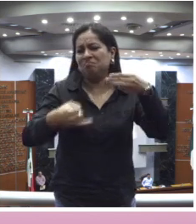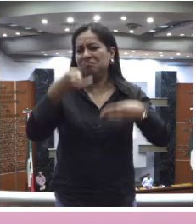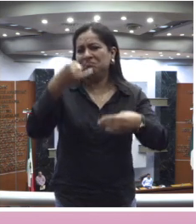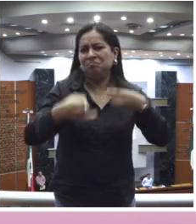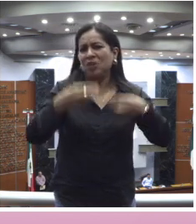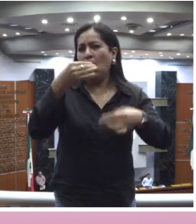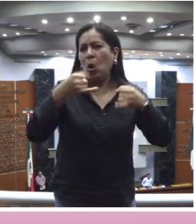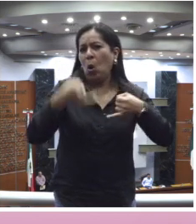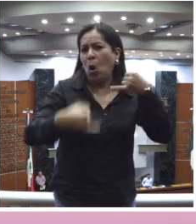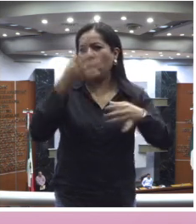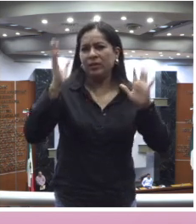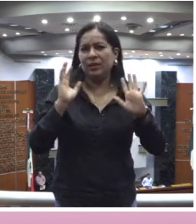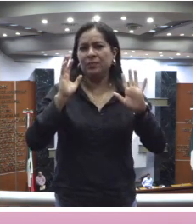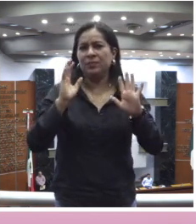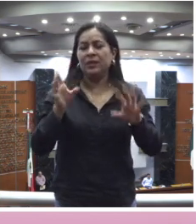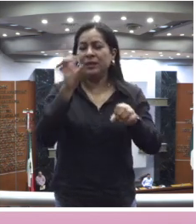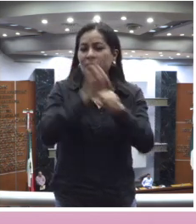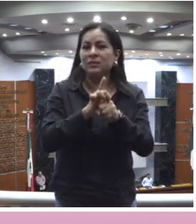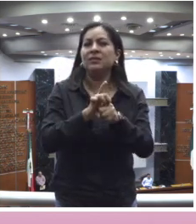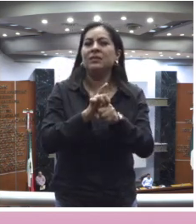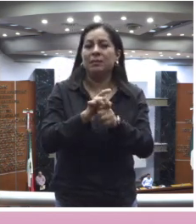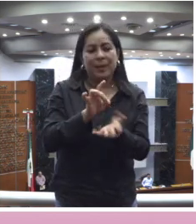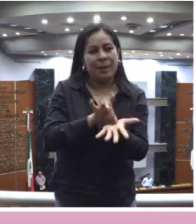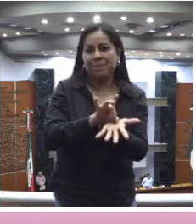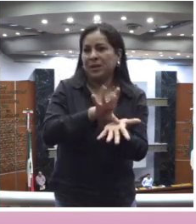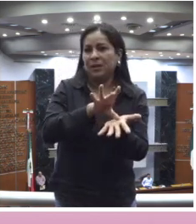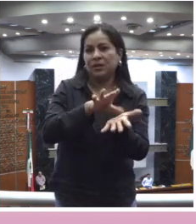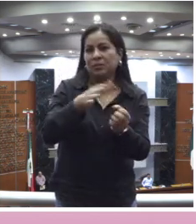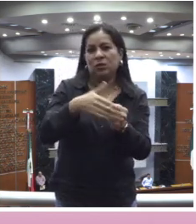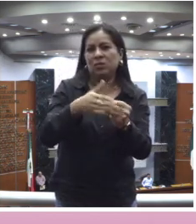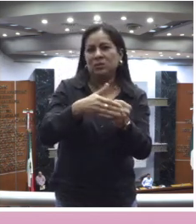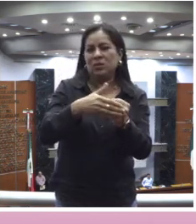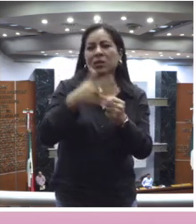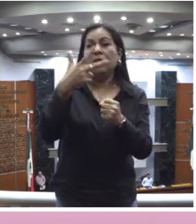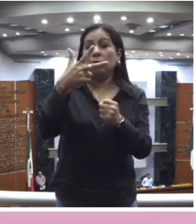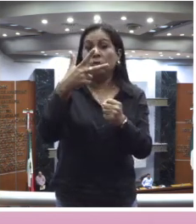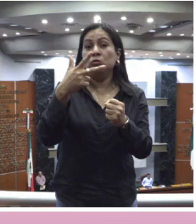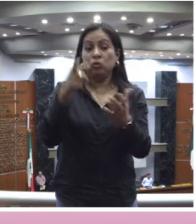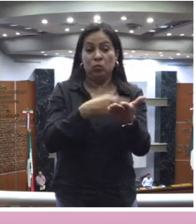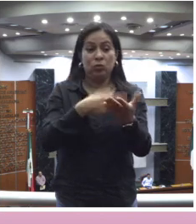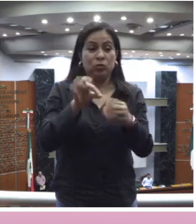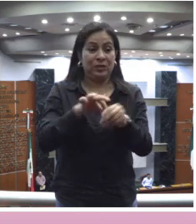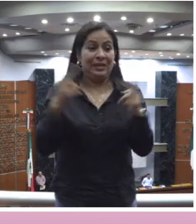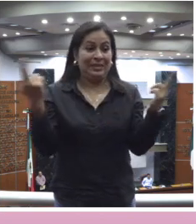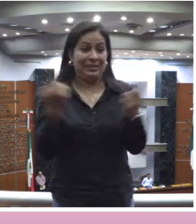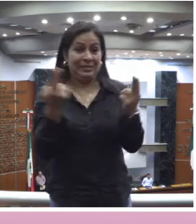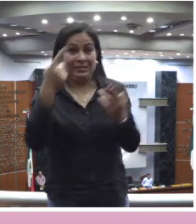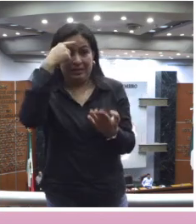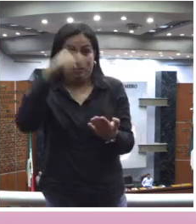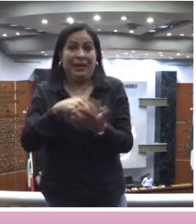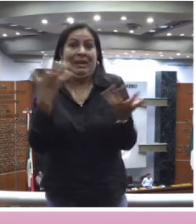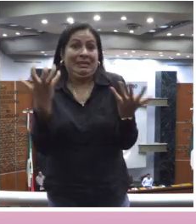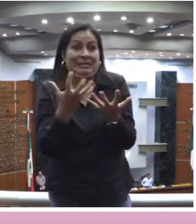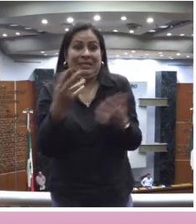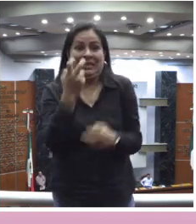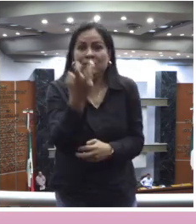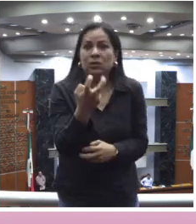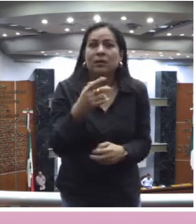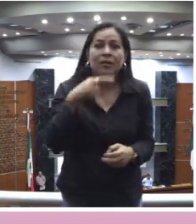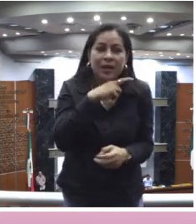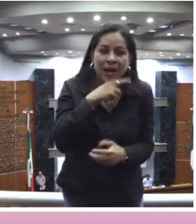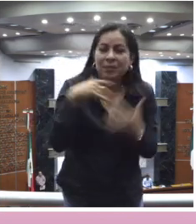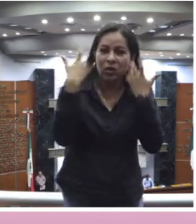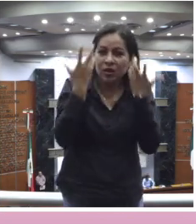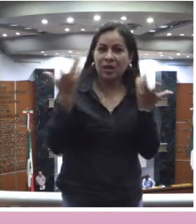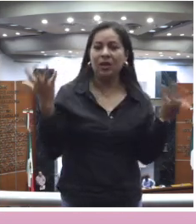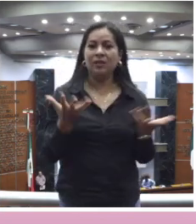saben que en unos días perderán la mayoría de 8 votos que requieren para hacer esto. Tienen prisa,